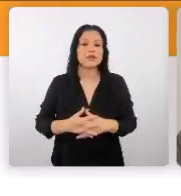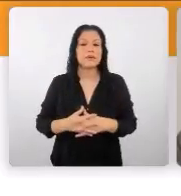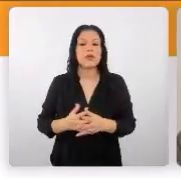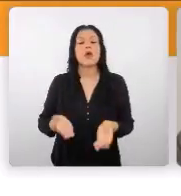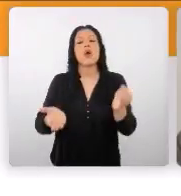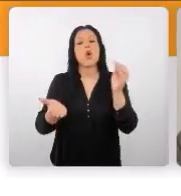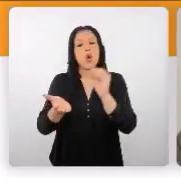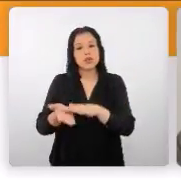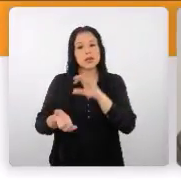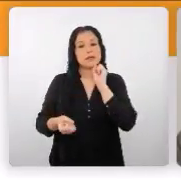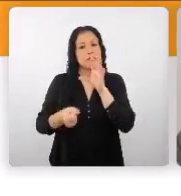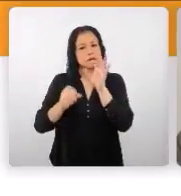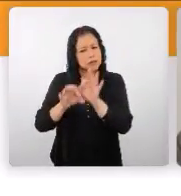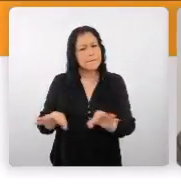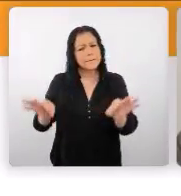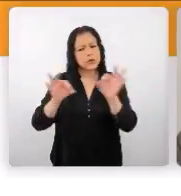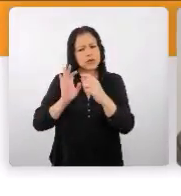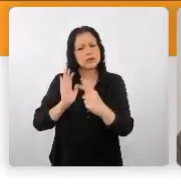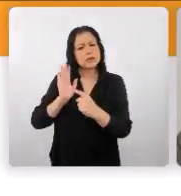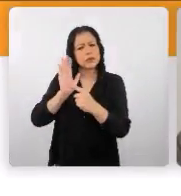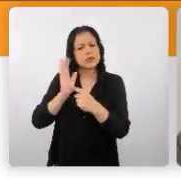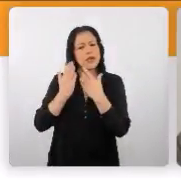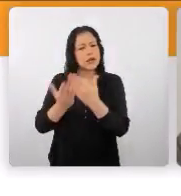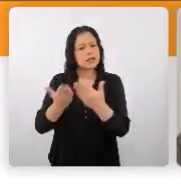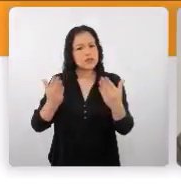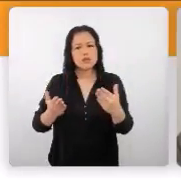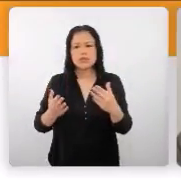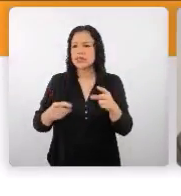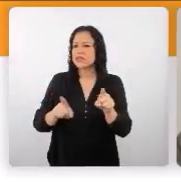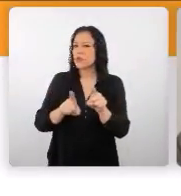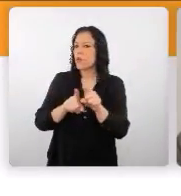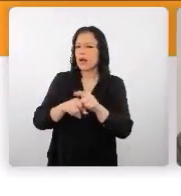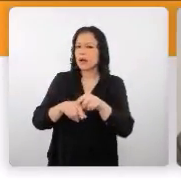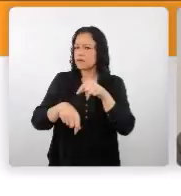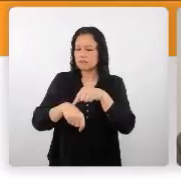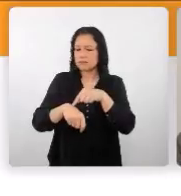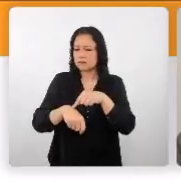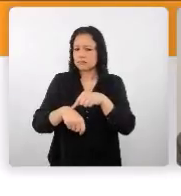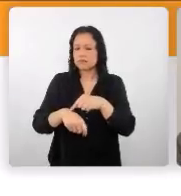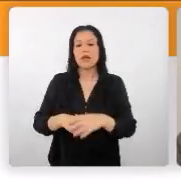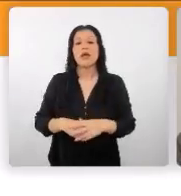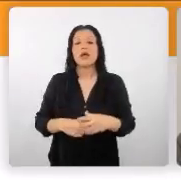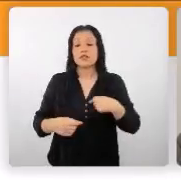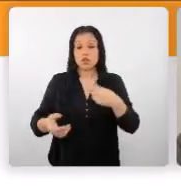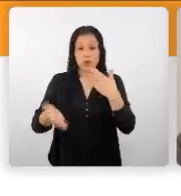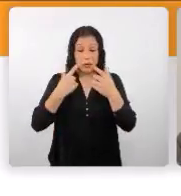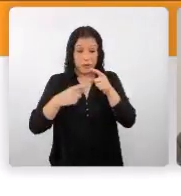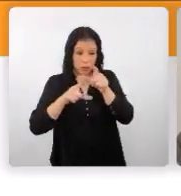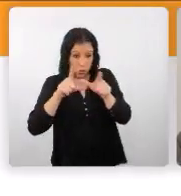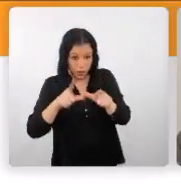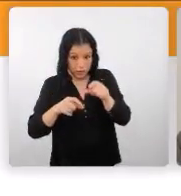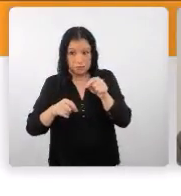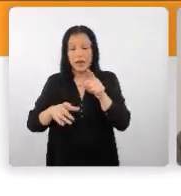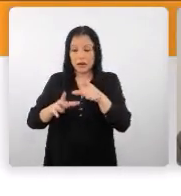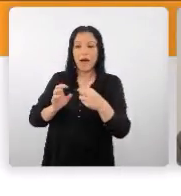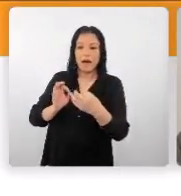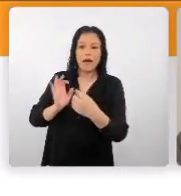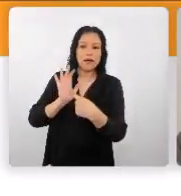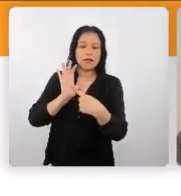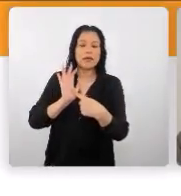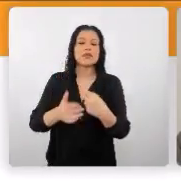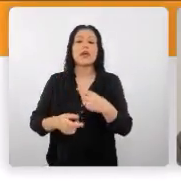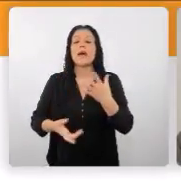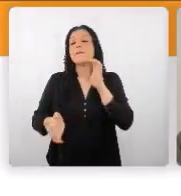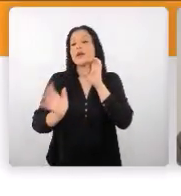a repetir que es importante presentar las cosas tal como son. Por ejemplo, cuando surge un problema, ¿no? También